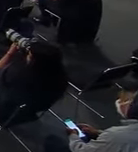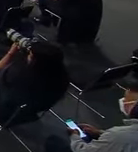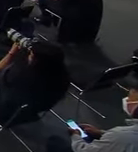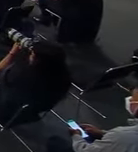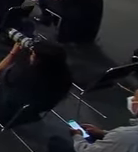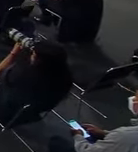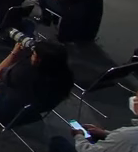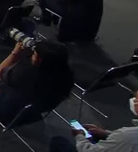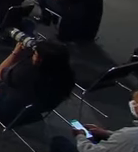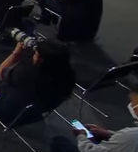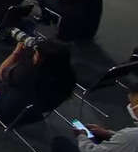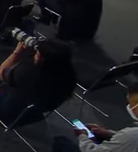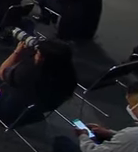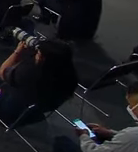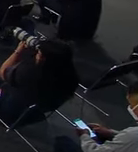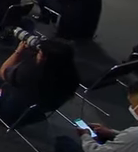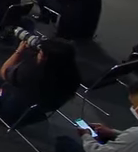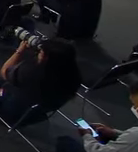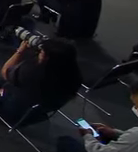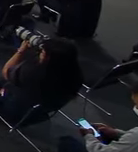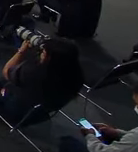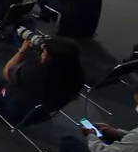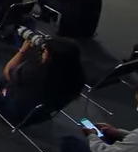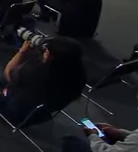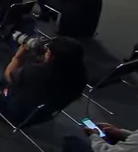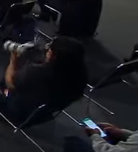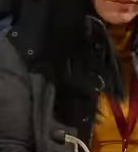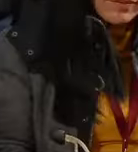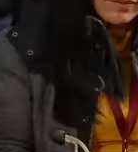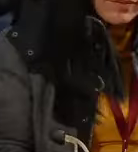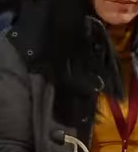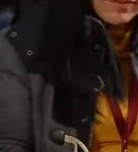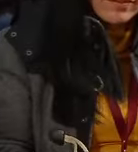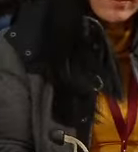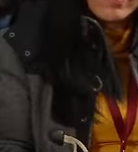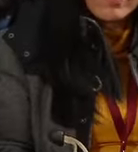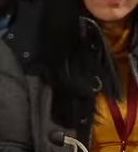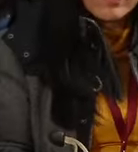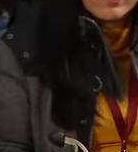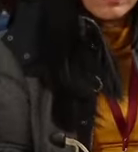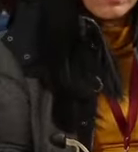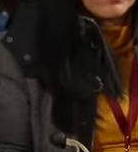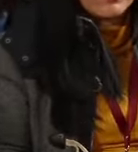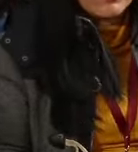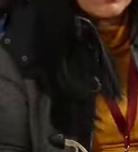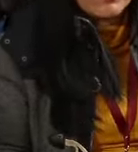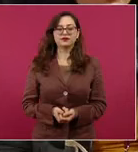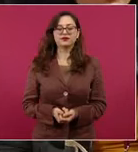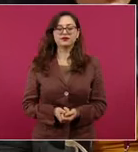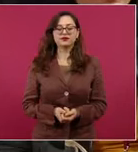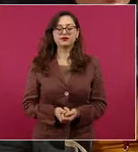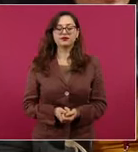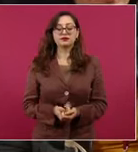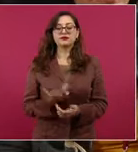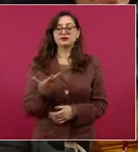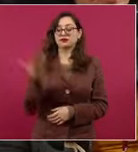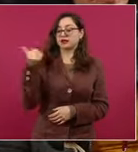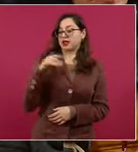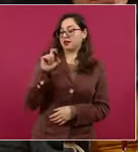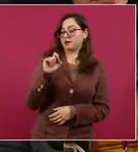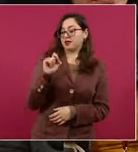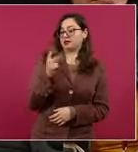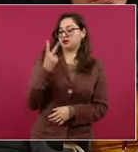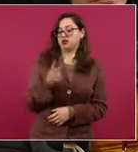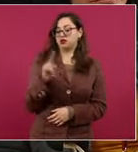agencia de noticias NotiPress. Me gustaría recordarle que el 22 de noviembre se le hizo una pregunta sobre la situación de la